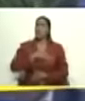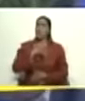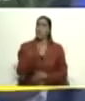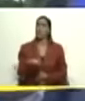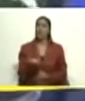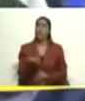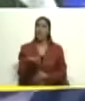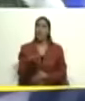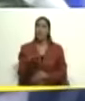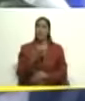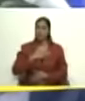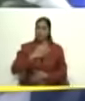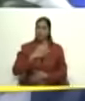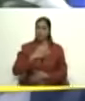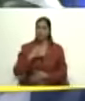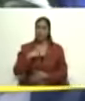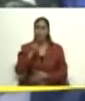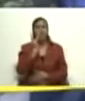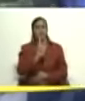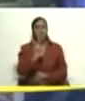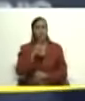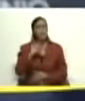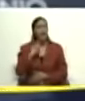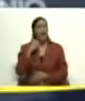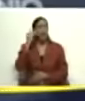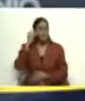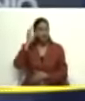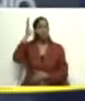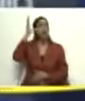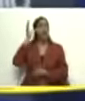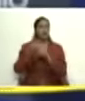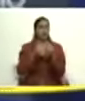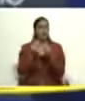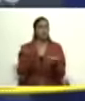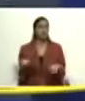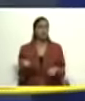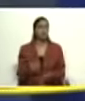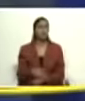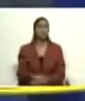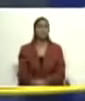que somos hechos nosotros los venezolanos y lo que somos capaces de hacer.